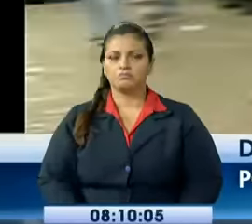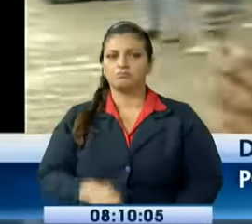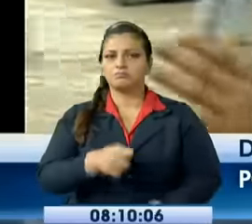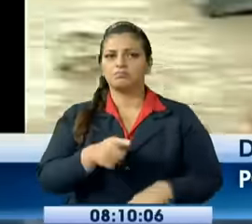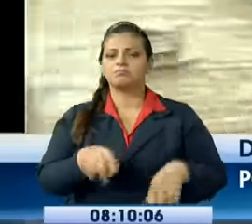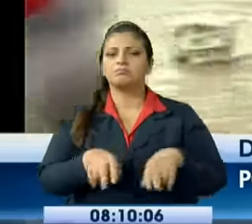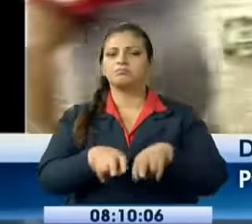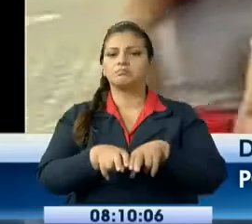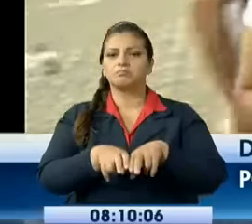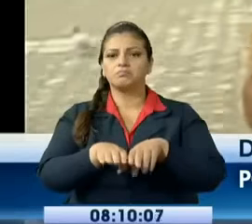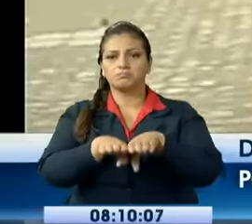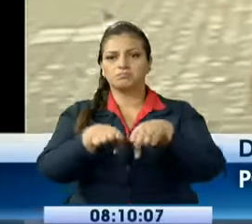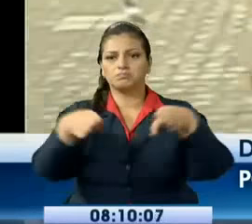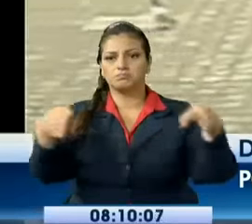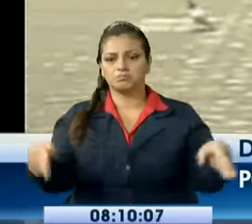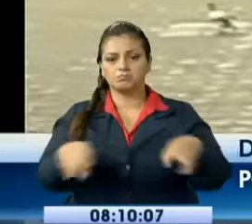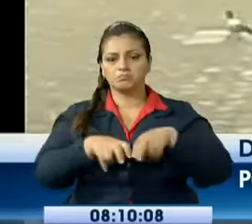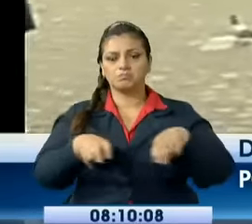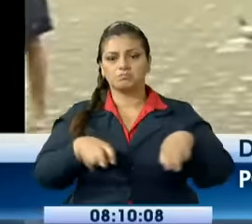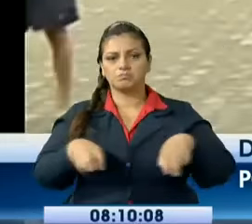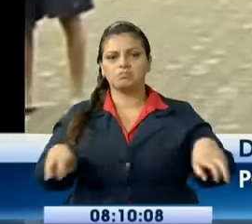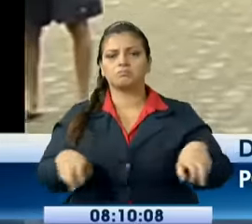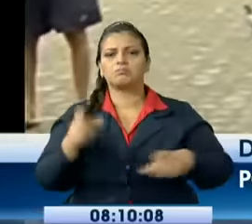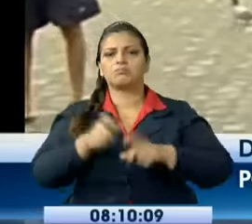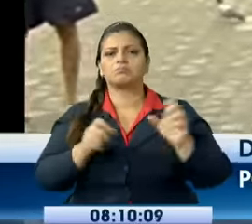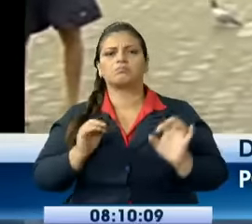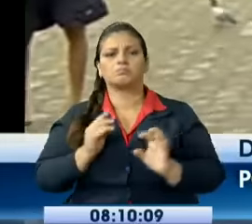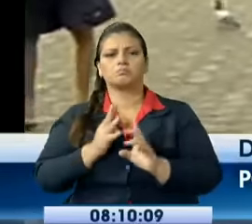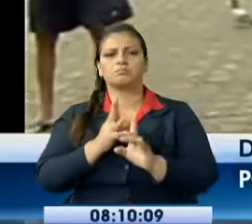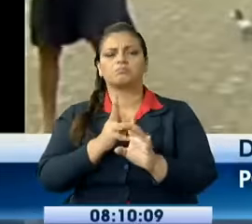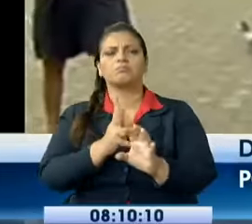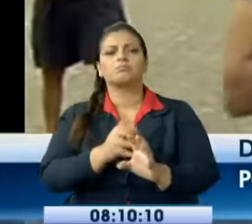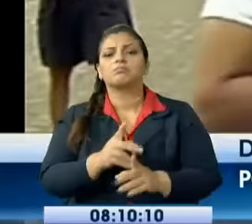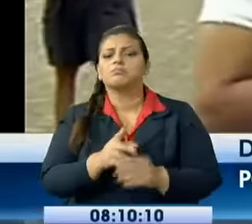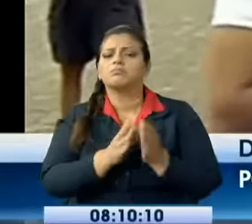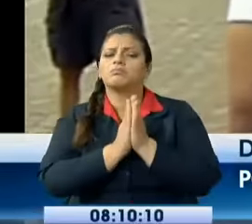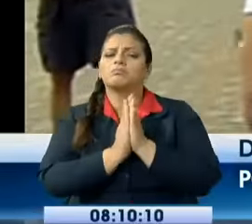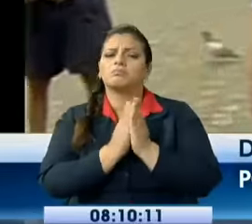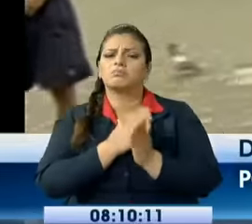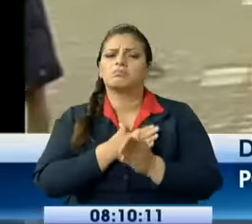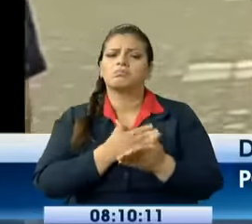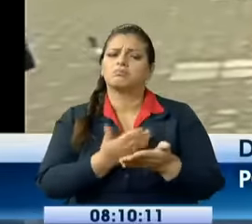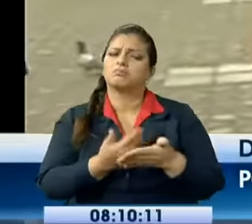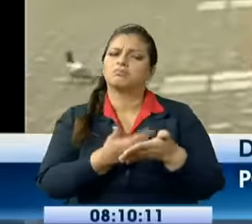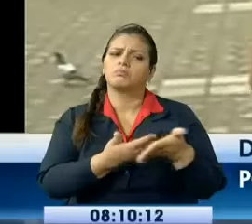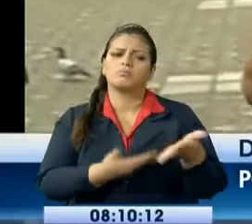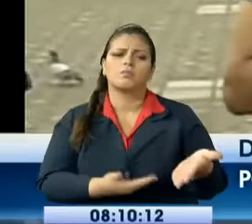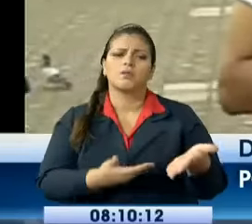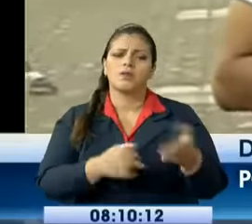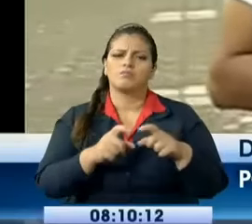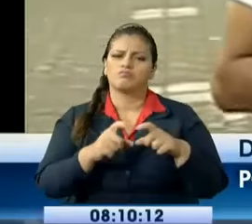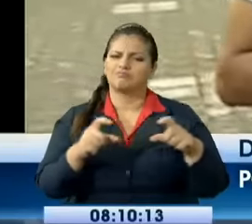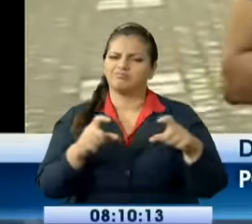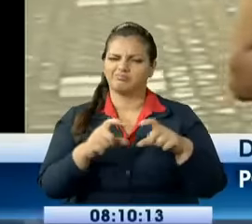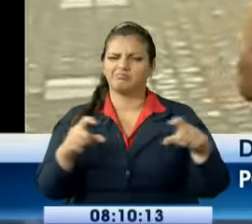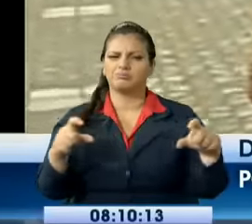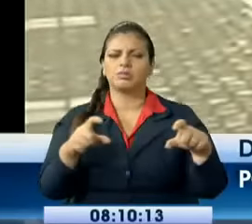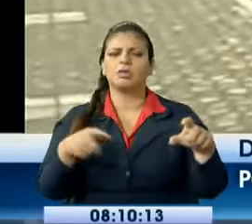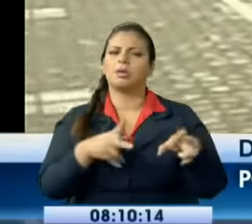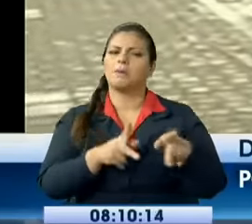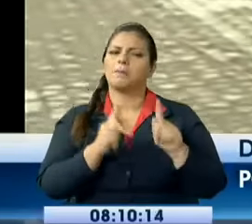comerciales e incluso hasta sus viviendas. Nosotros nos vamos a mantener acá porque observamos ya que hacia mis espaldas los camiones están ya listos,